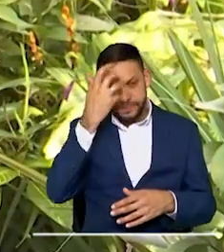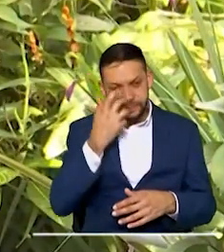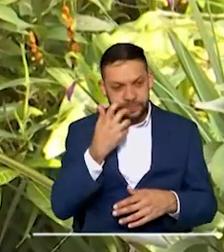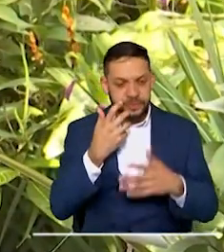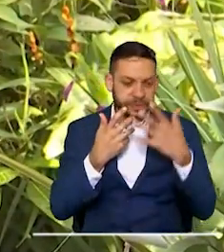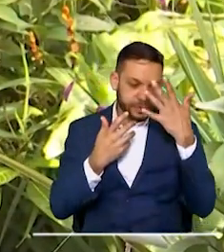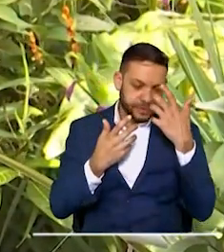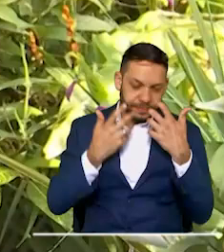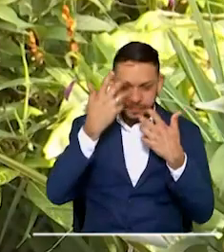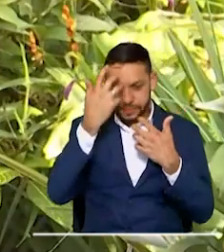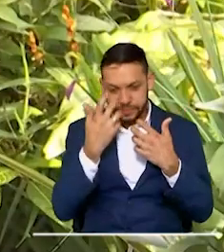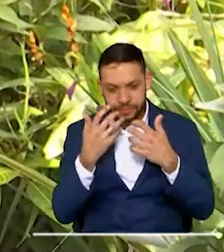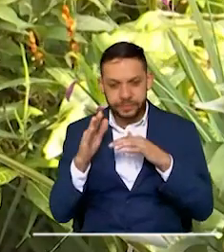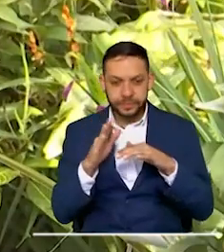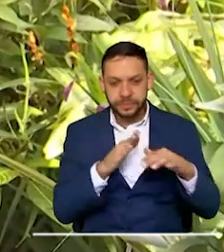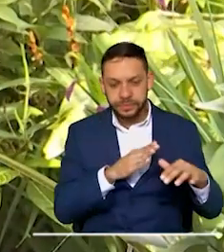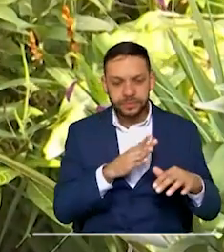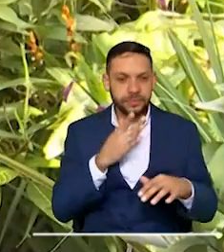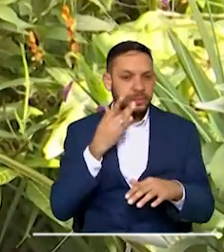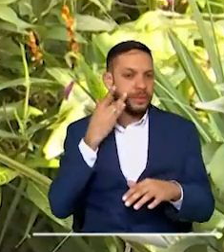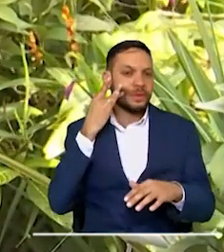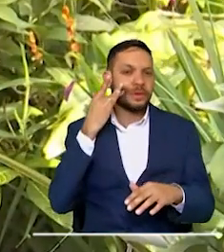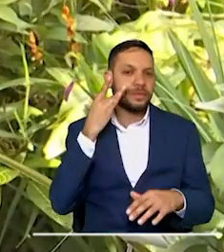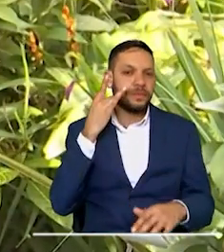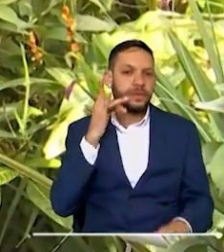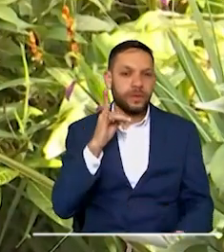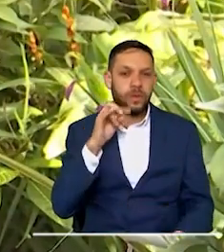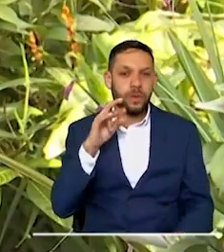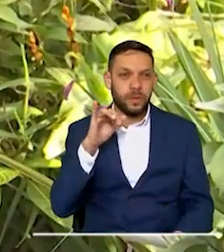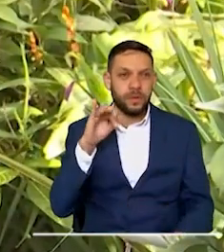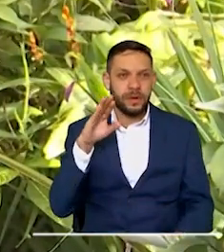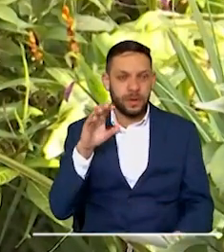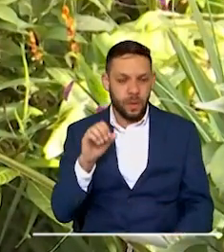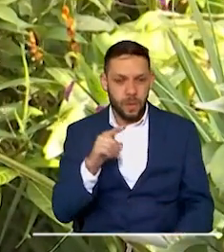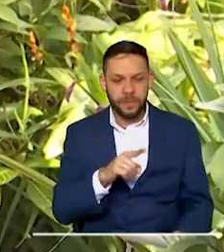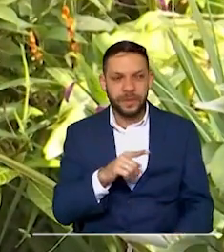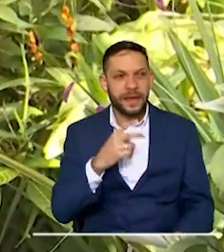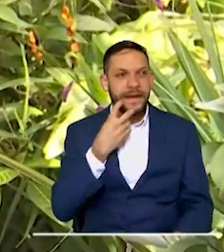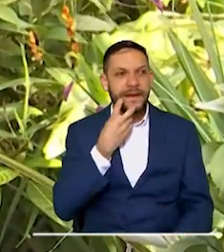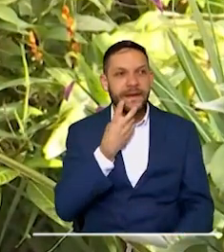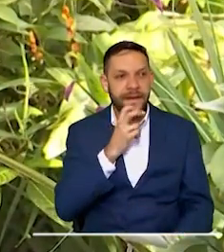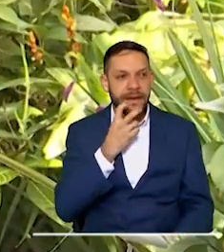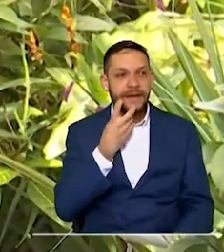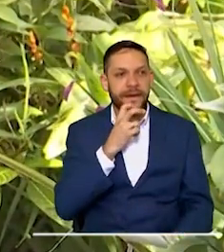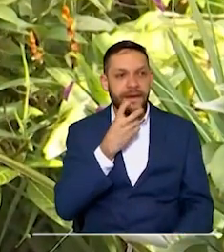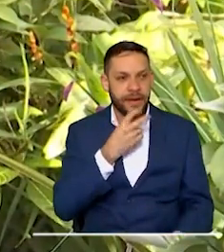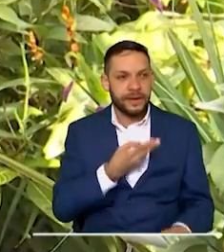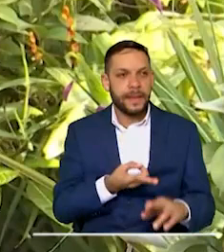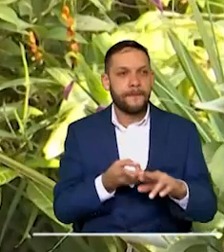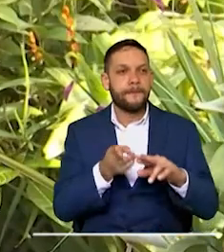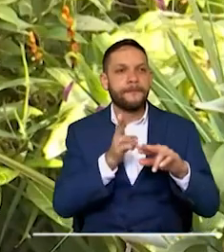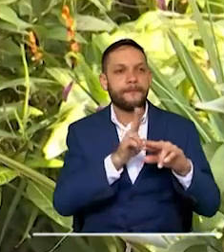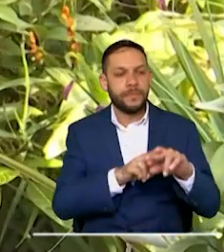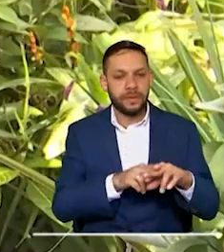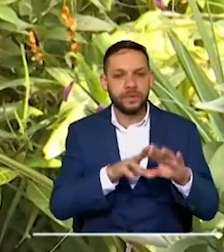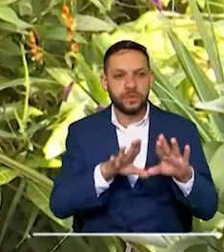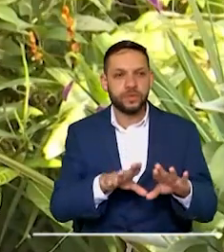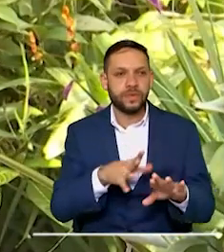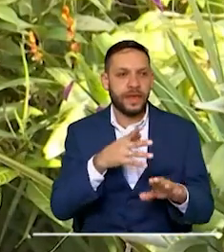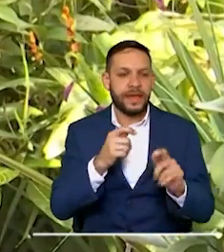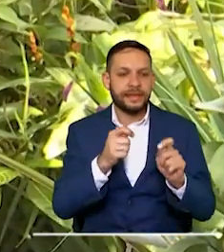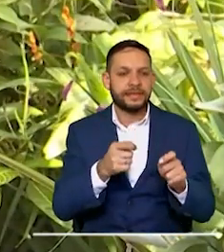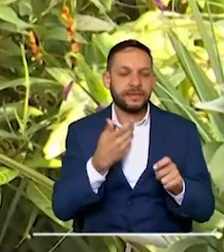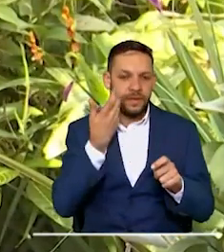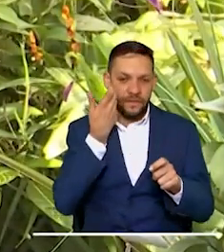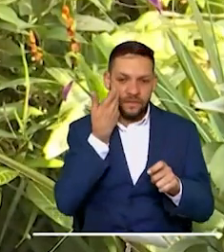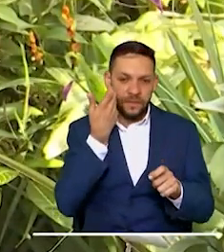también tenemos un ácido úrico. Cuando las personas comen mucha carne de res, se nos aumenta el ácido úrico y nos produce una enfermedad que se llama la gota, que es el